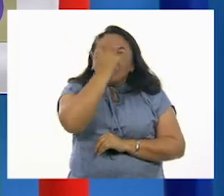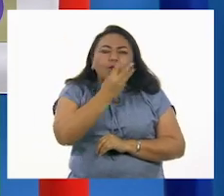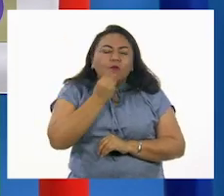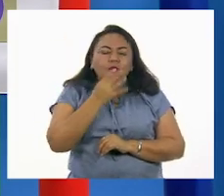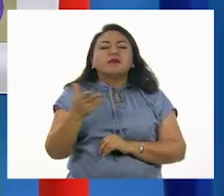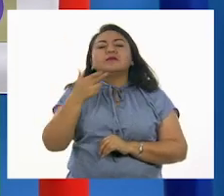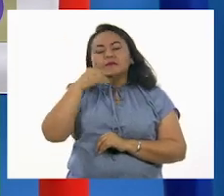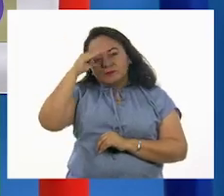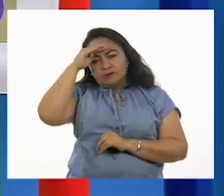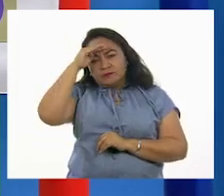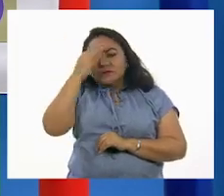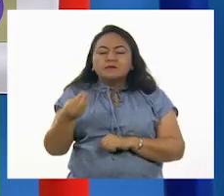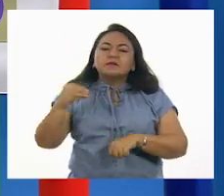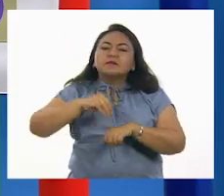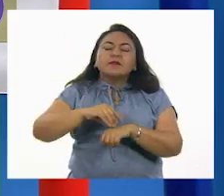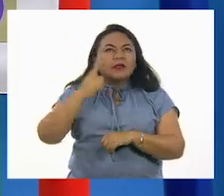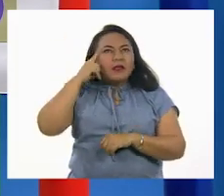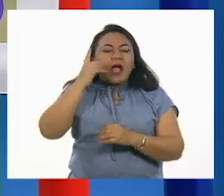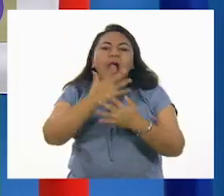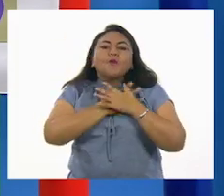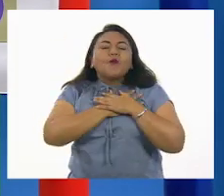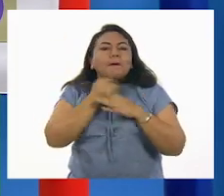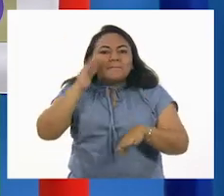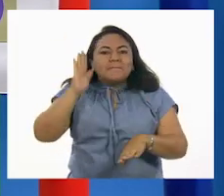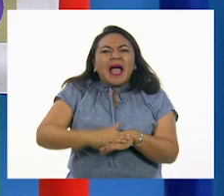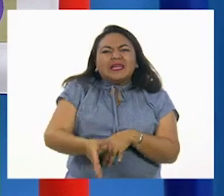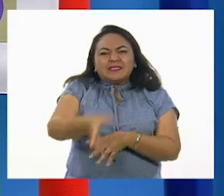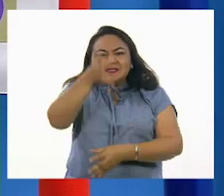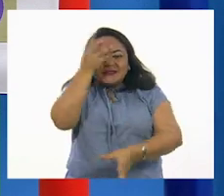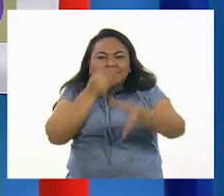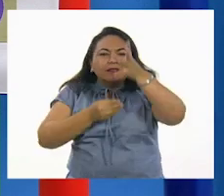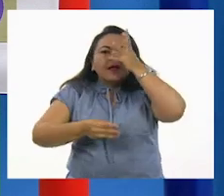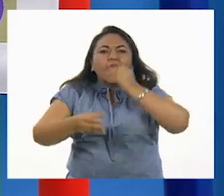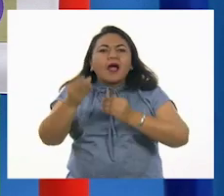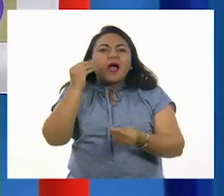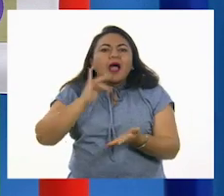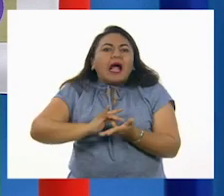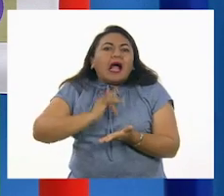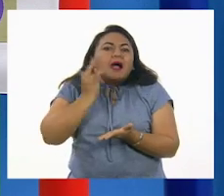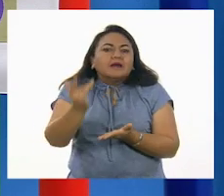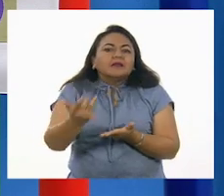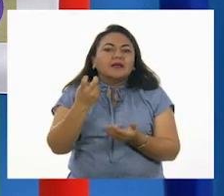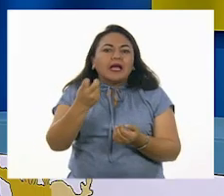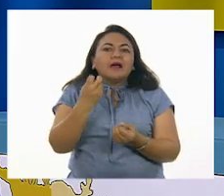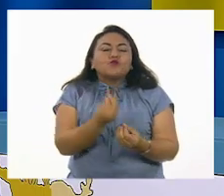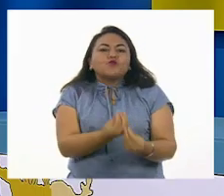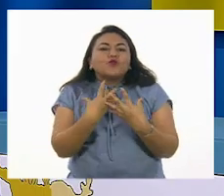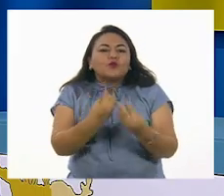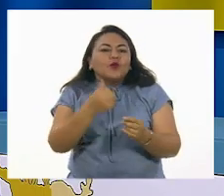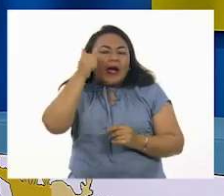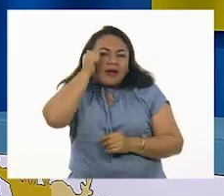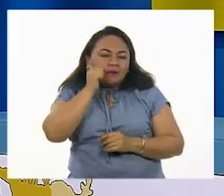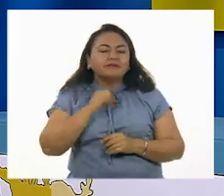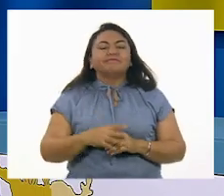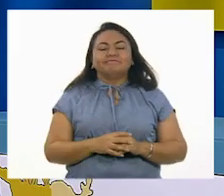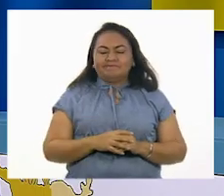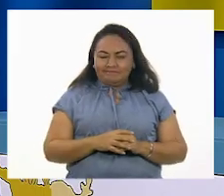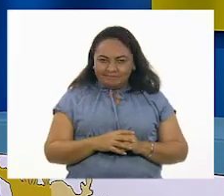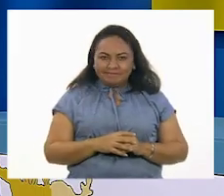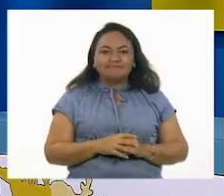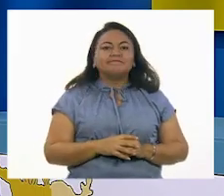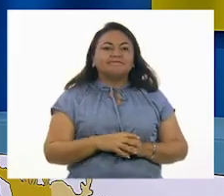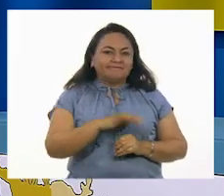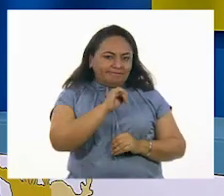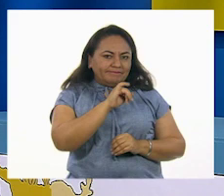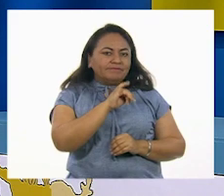a la práctica el amor por la búsqueda del conocimiento, que tanto le había regado Aristóteles. Definitivamente, María. Alejandro